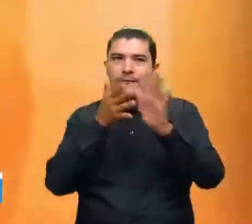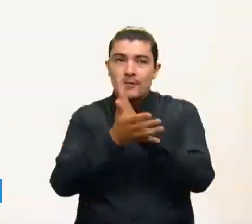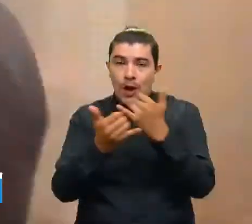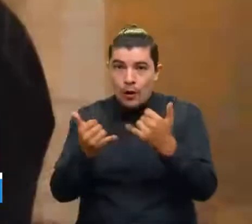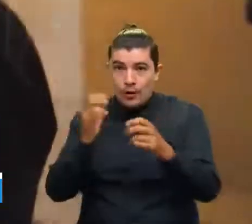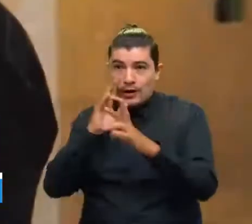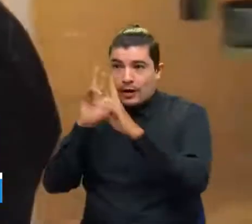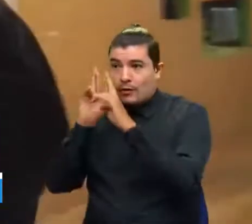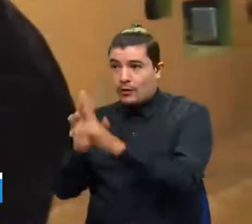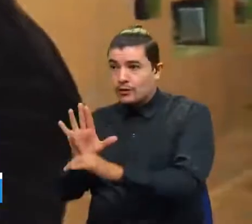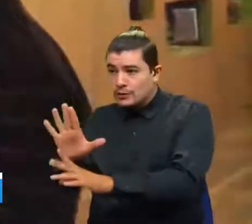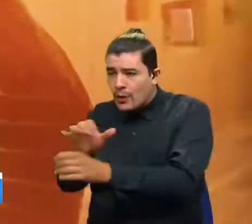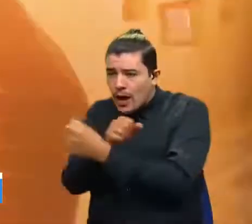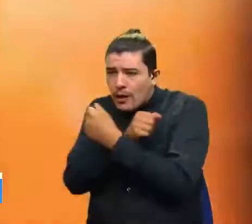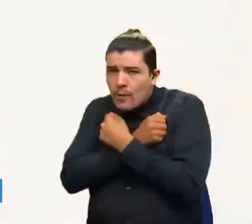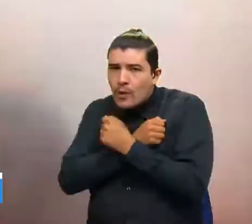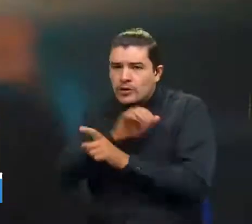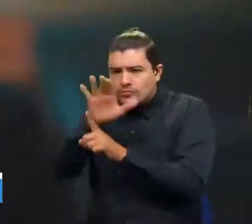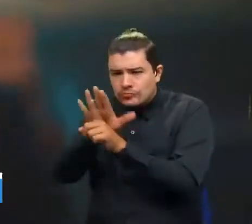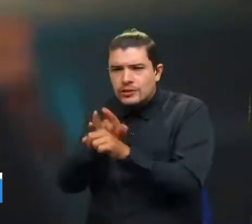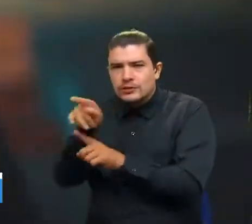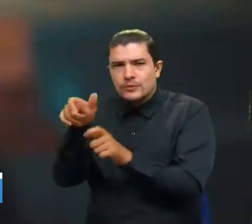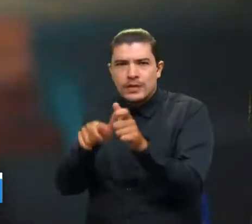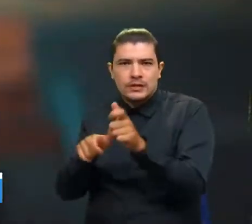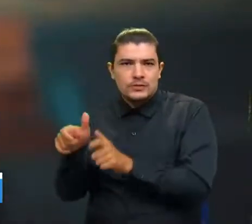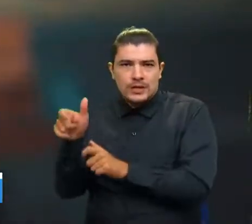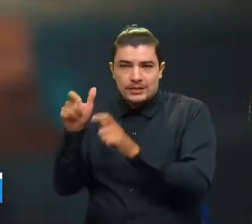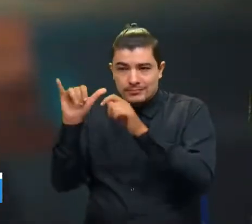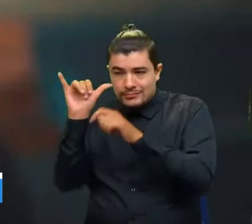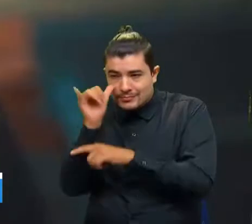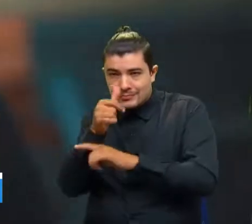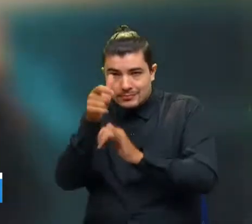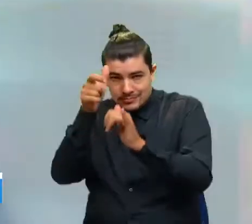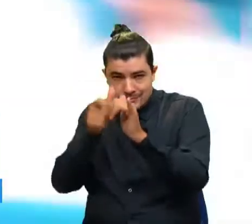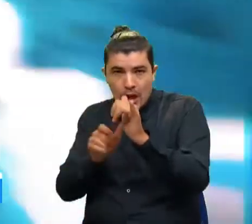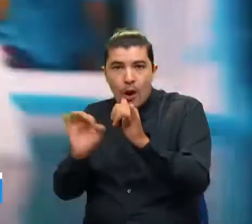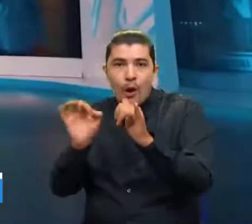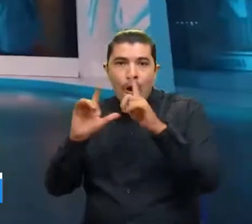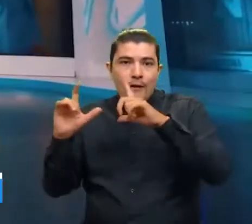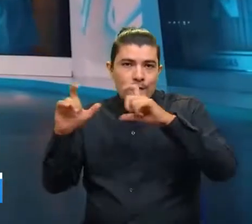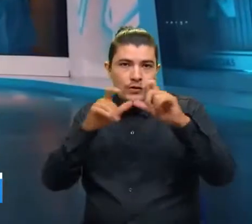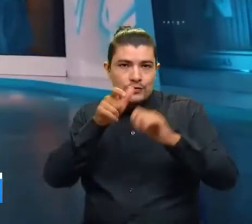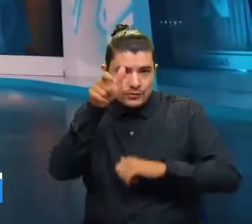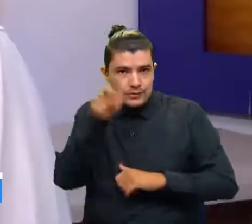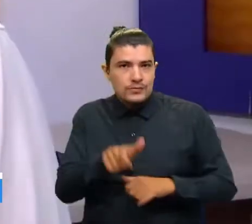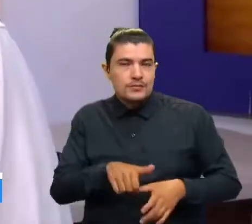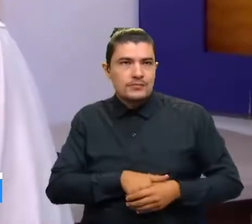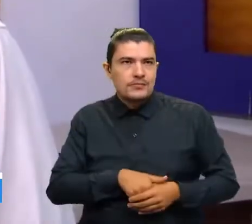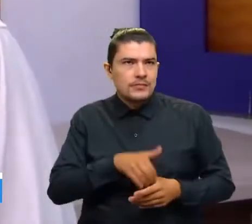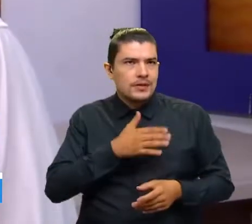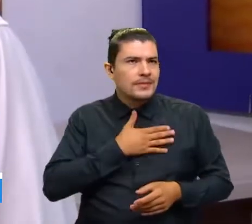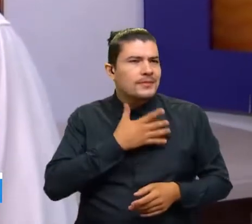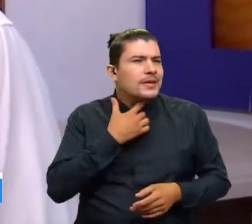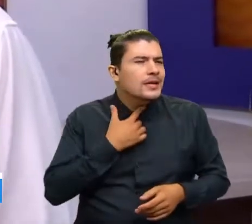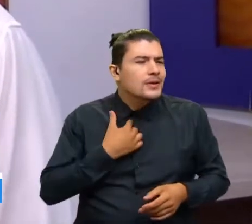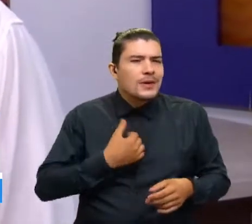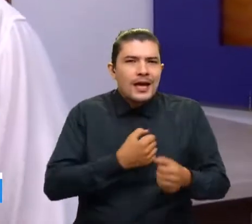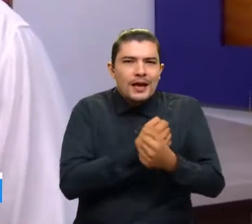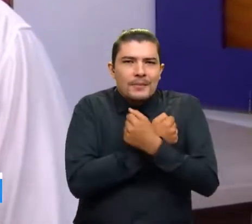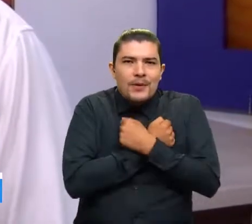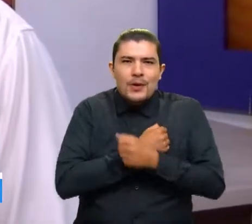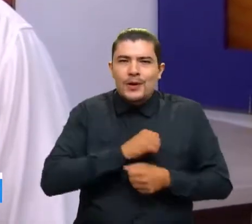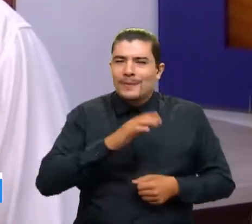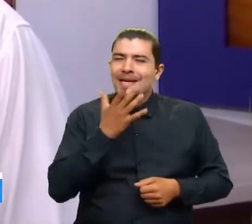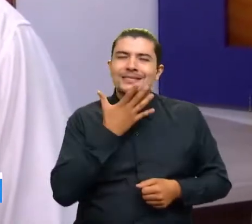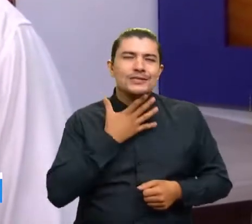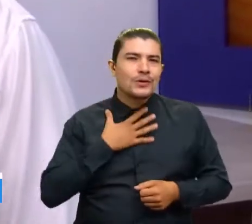Reconocemos el amor y la entrega de nuestros camarógrafos y fotógrafos. Cuando le gustan a uno las cosas con amor, con pasión, con de